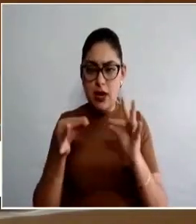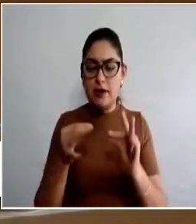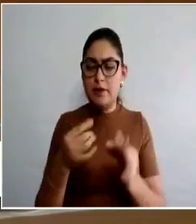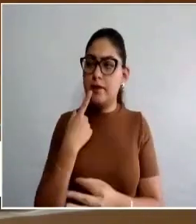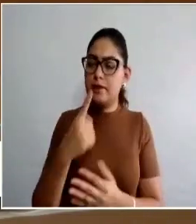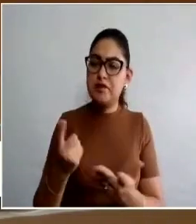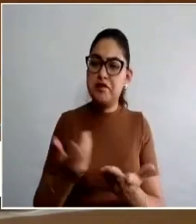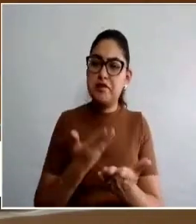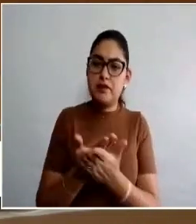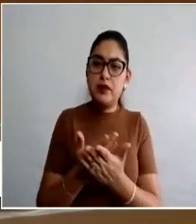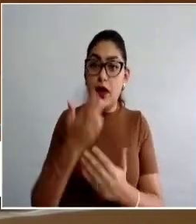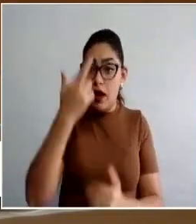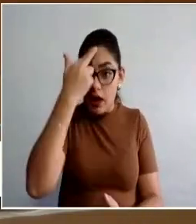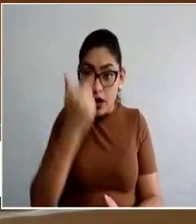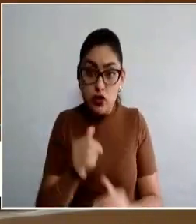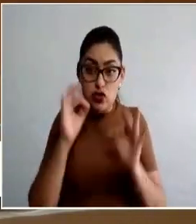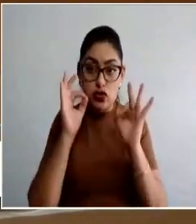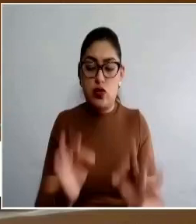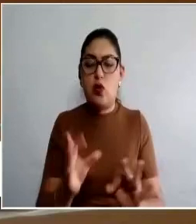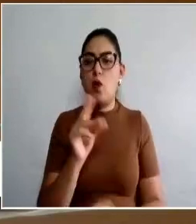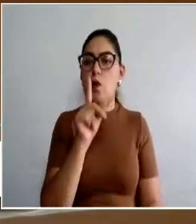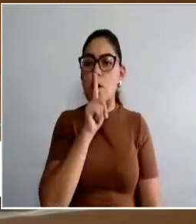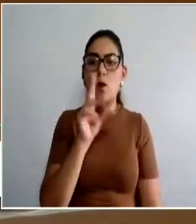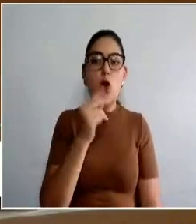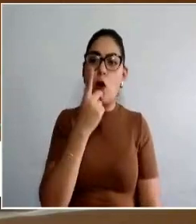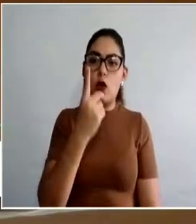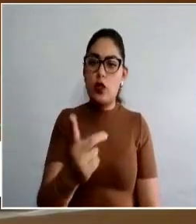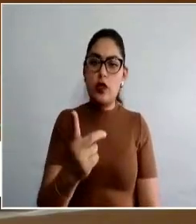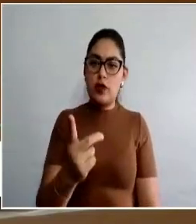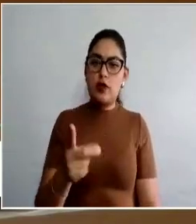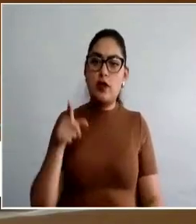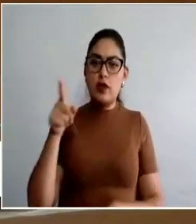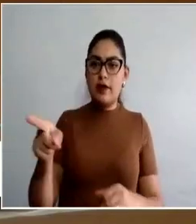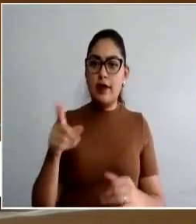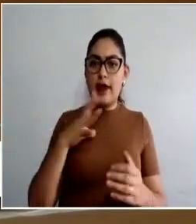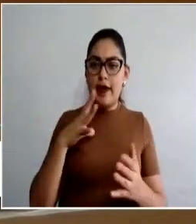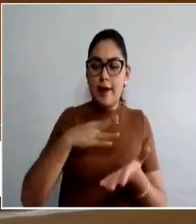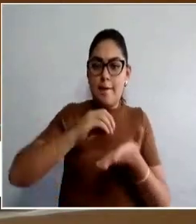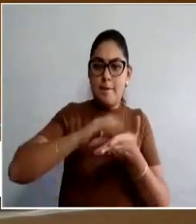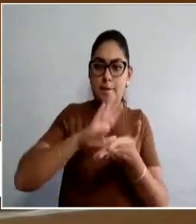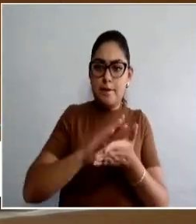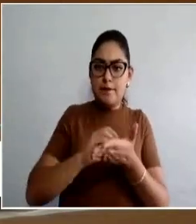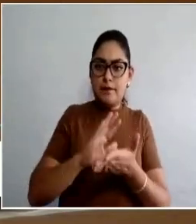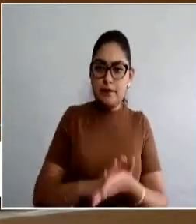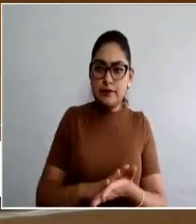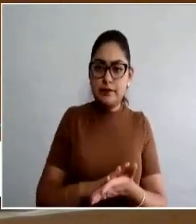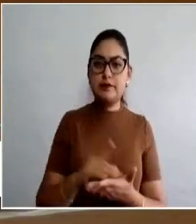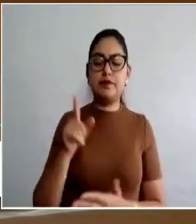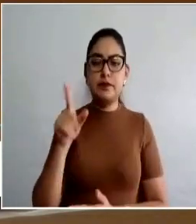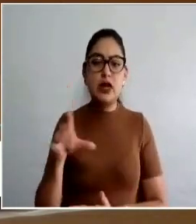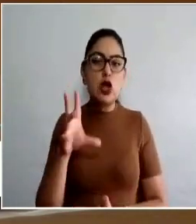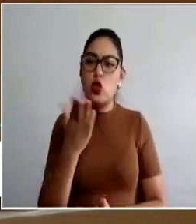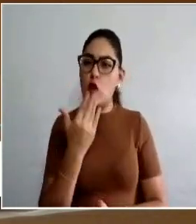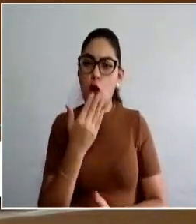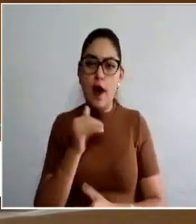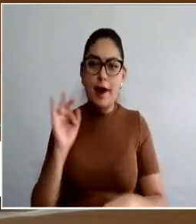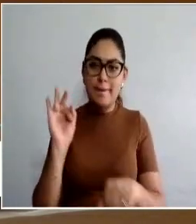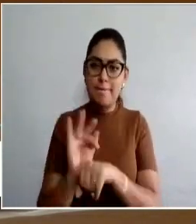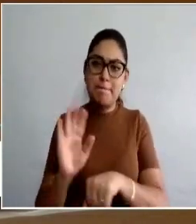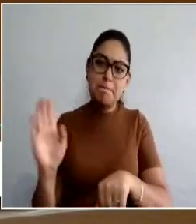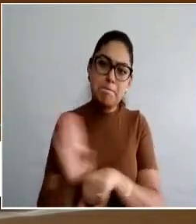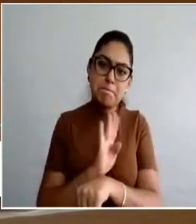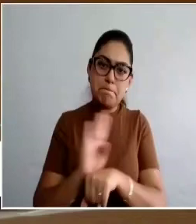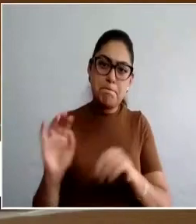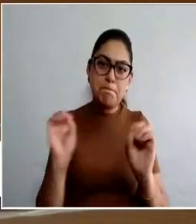por las que resultaría en Exacto establecer que derivado de las publicaciones realizadas no obtuvo beneficio y por ello actualizó infracción de recepción de la aportación de